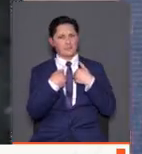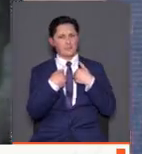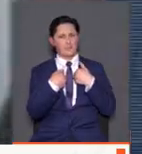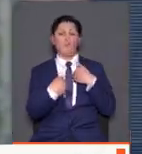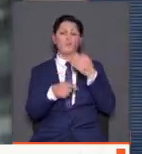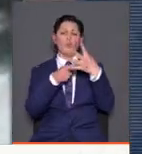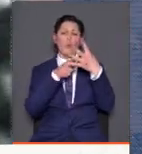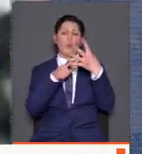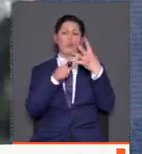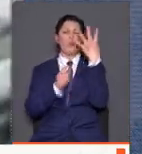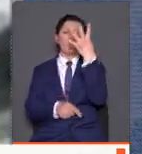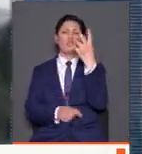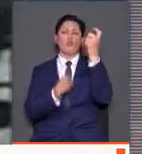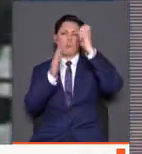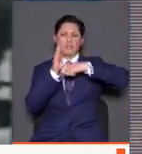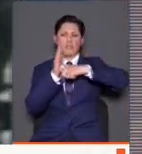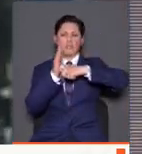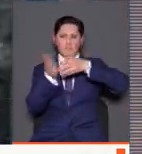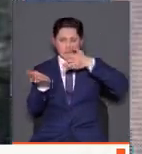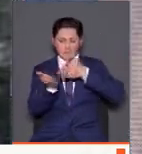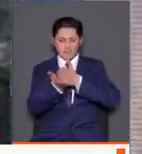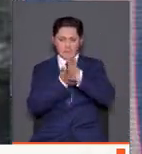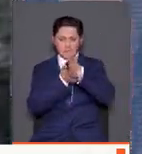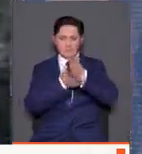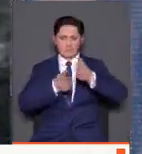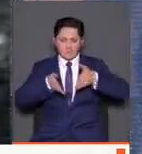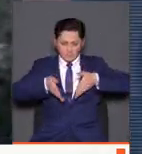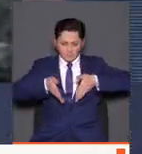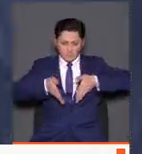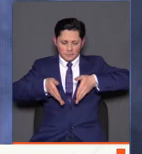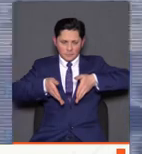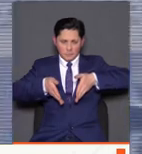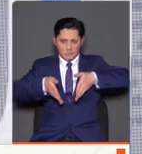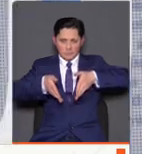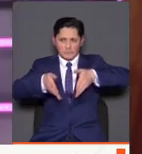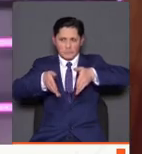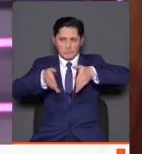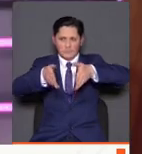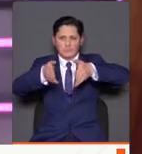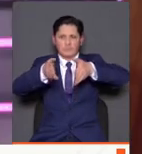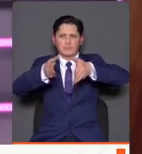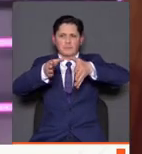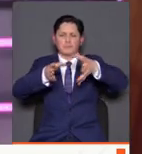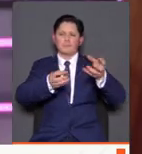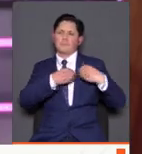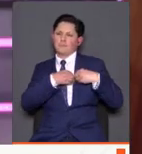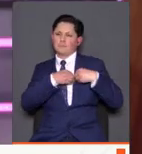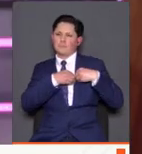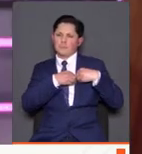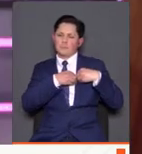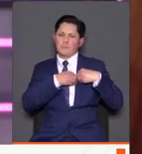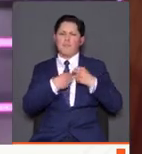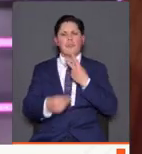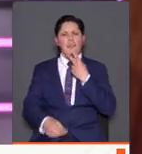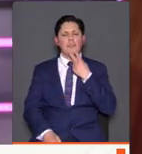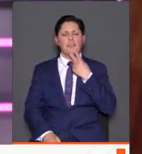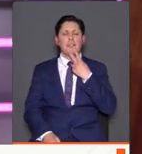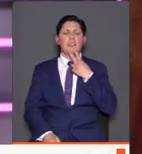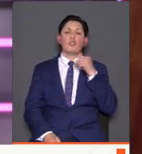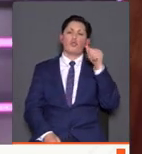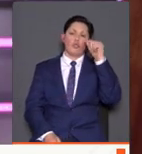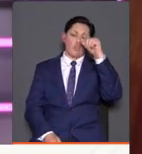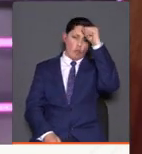4 meses después empieza a cimentarse ese camino al programa que marca su vida. O sea, la televisión transmitía de domingo a viernes, el sábado